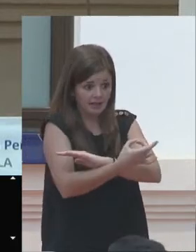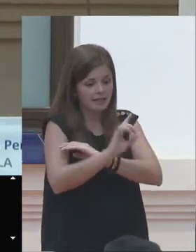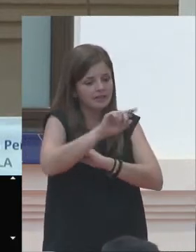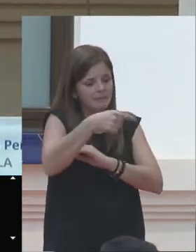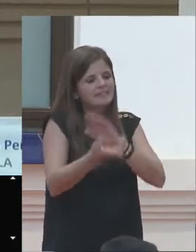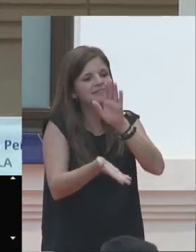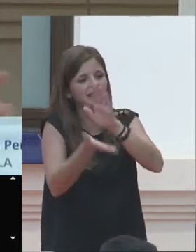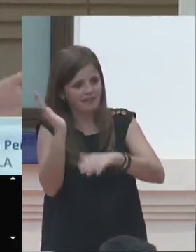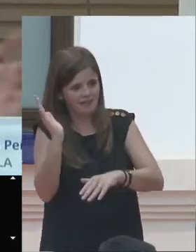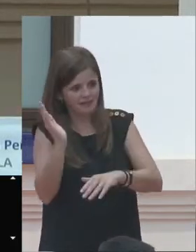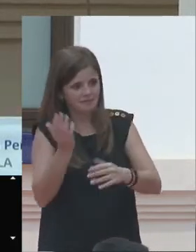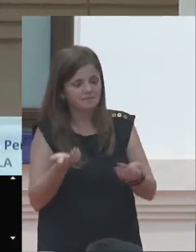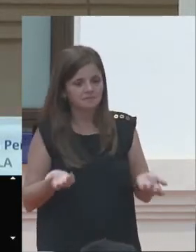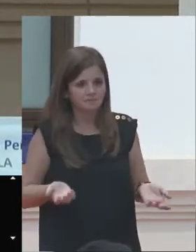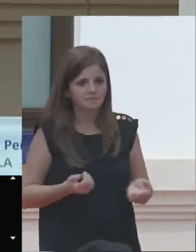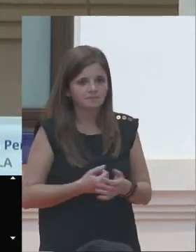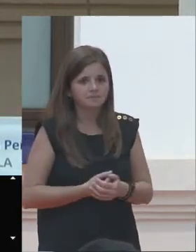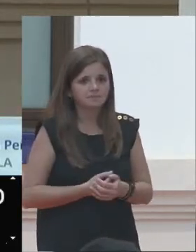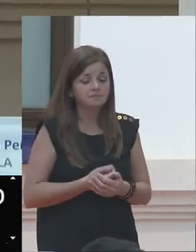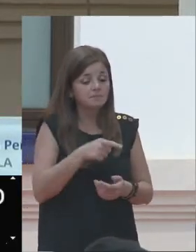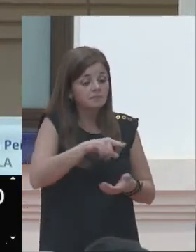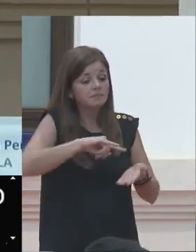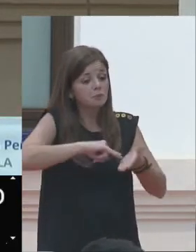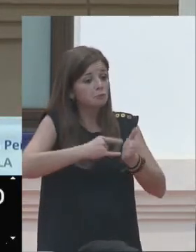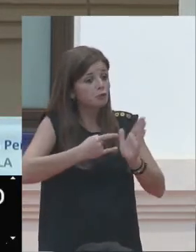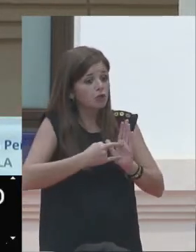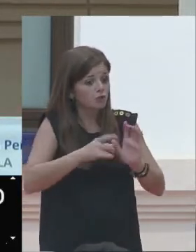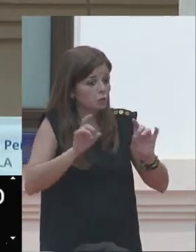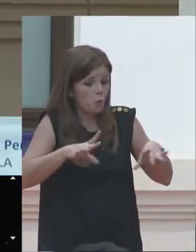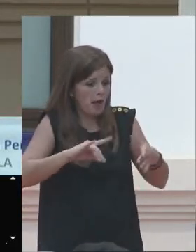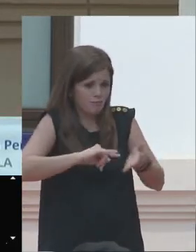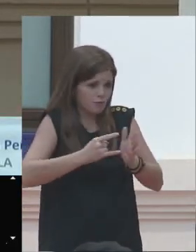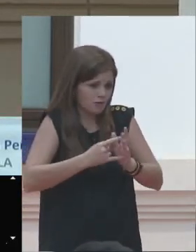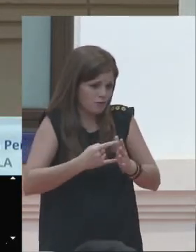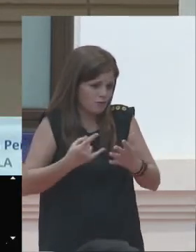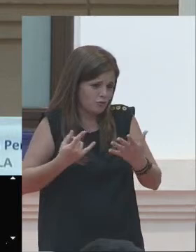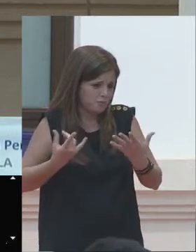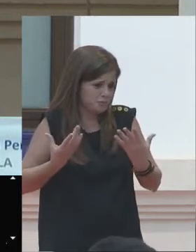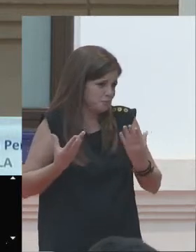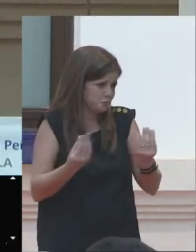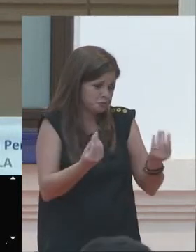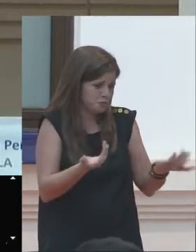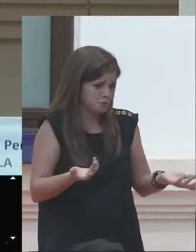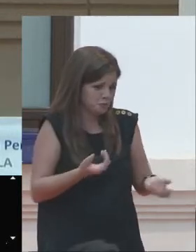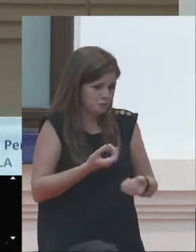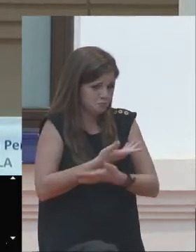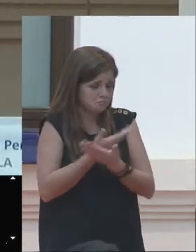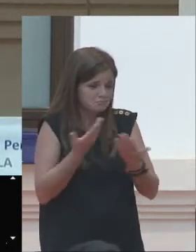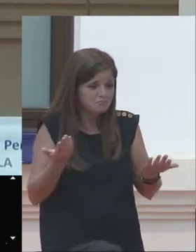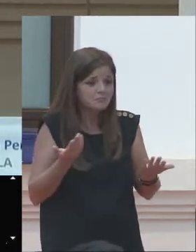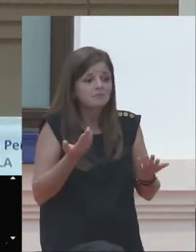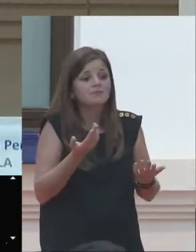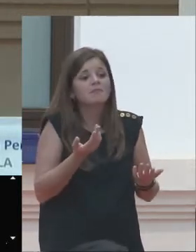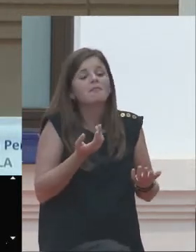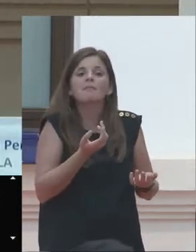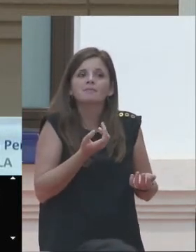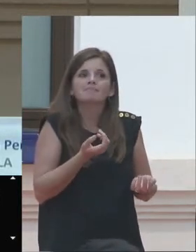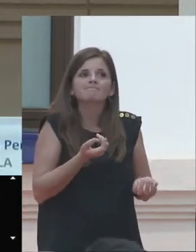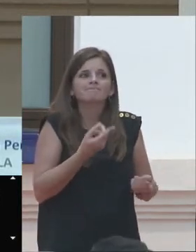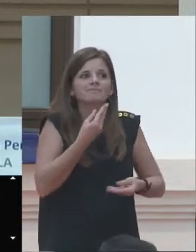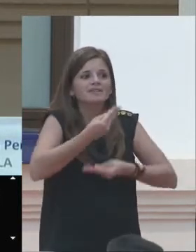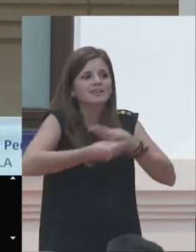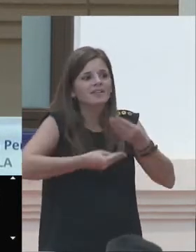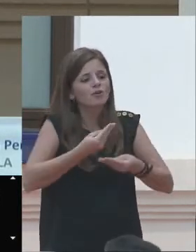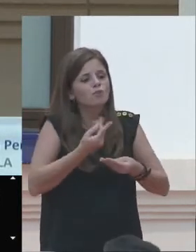salida. El proyecto, bueno, como tantos otros proyectos que se han estado desarrollando en su momento, no llegó a ponerse en práctica, aunque sí se